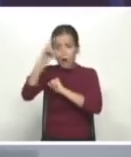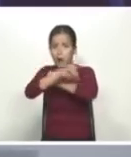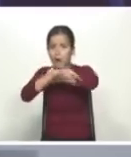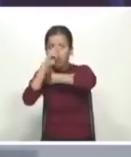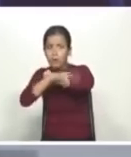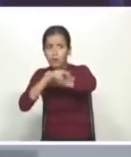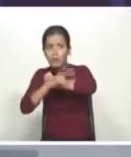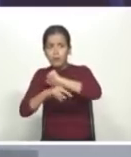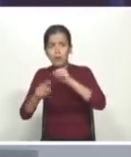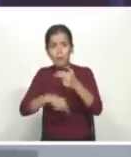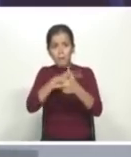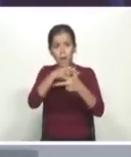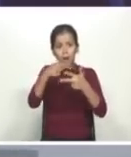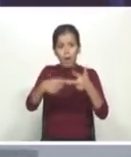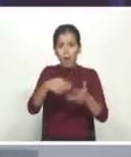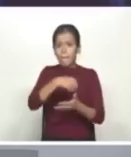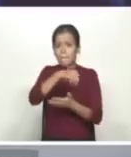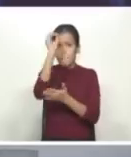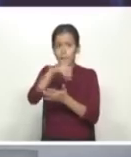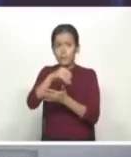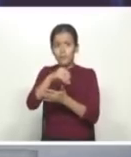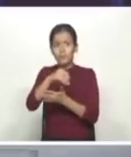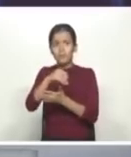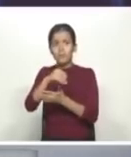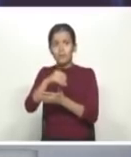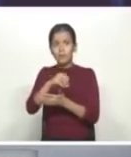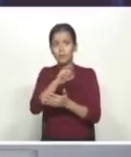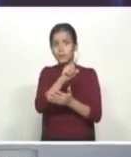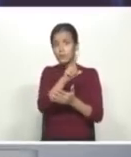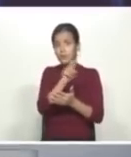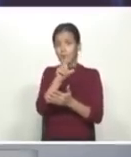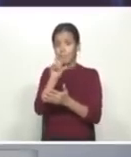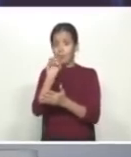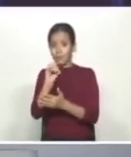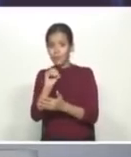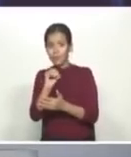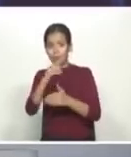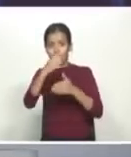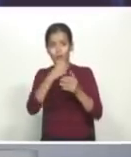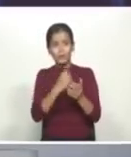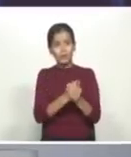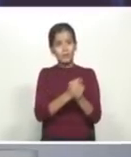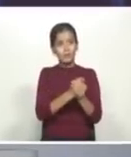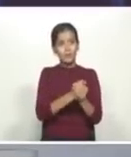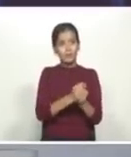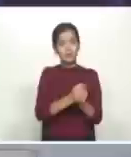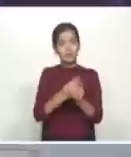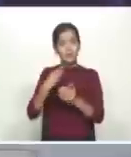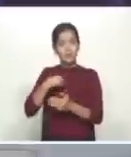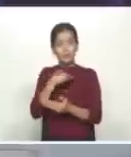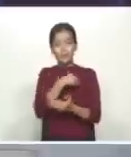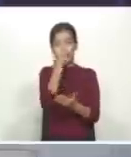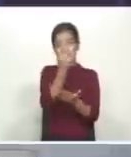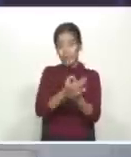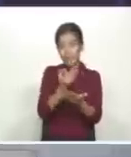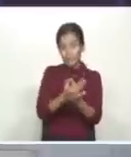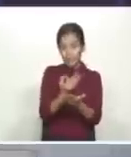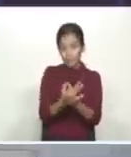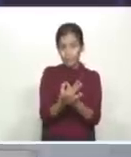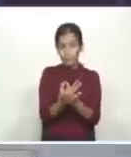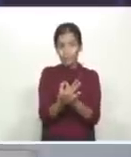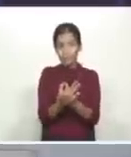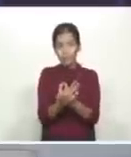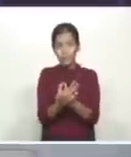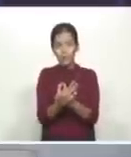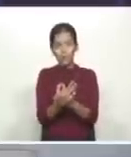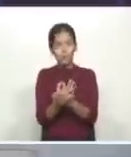3 impuestos en cada fideicomiso. Eran 120 cajas chicas, o sea, 120 secretarías de finanzas. Y no